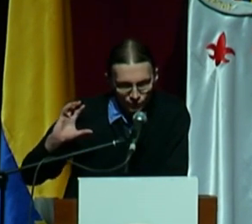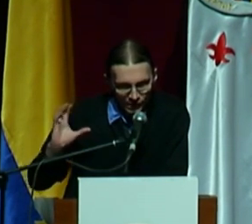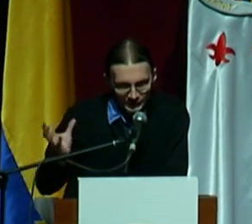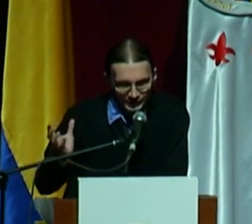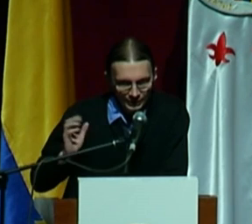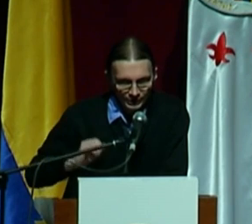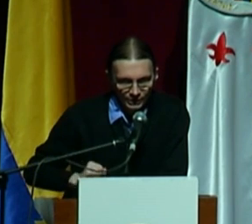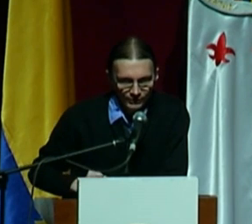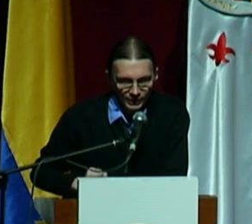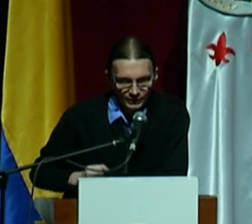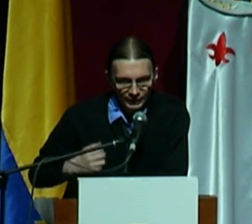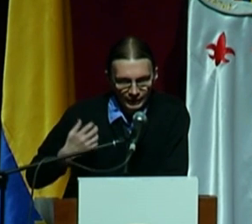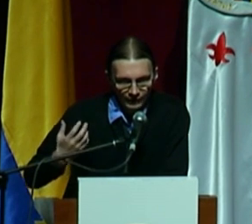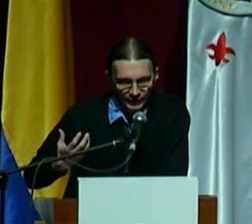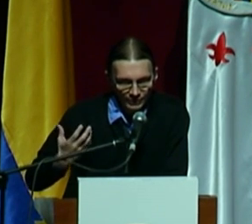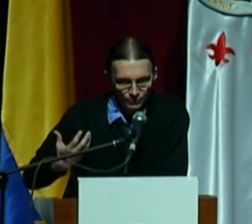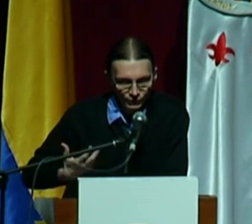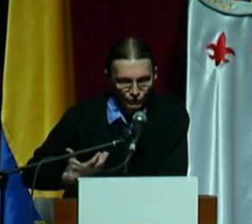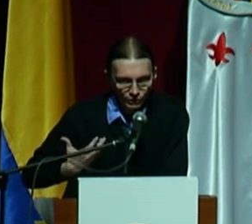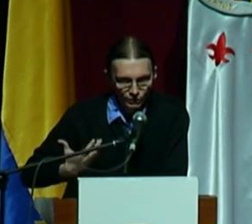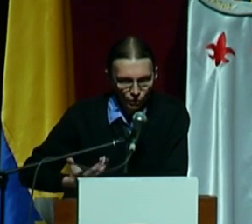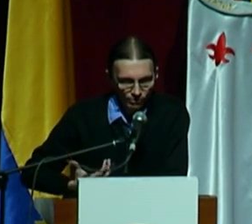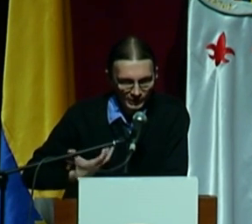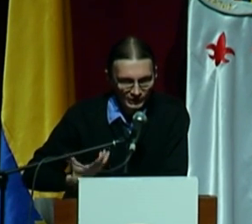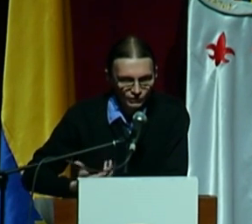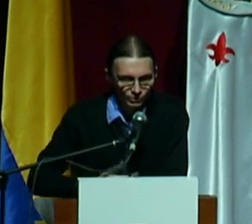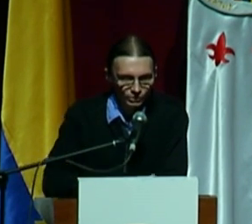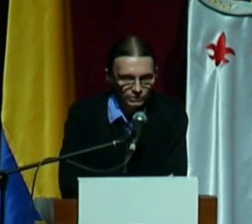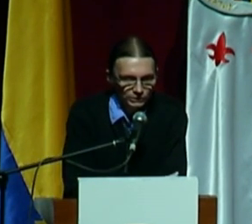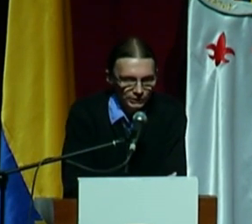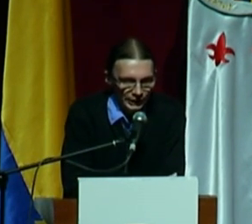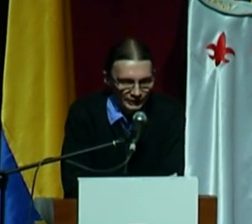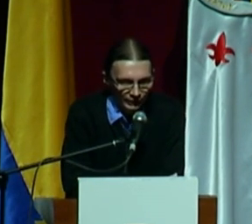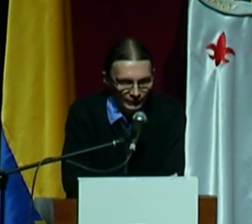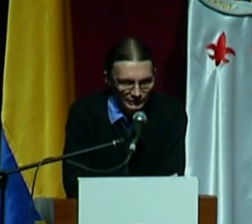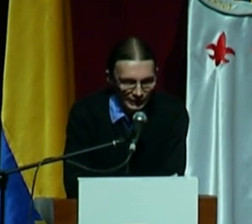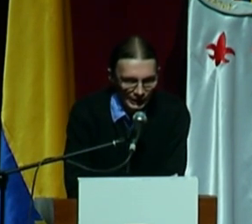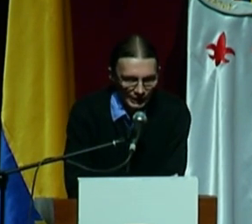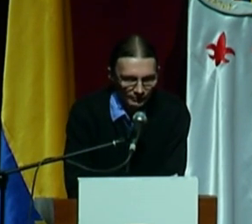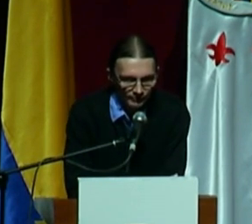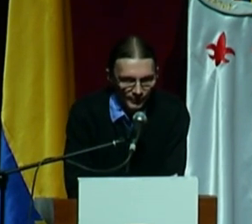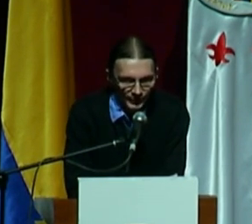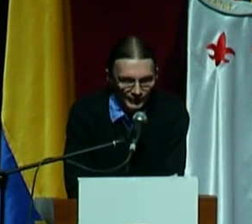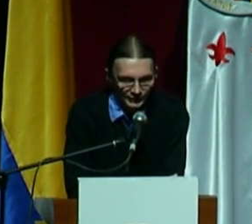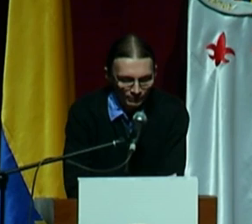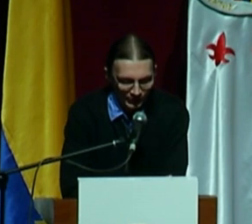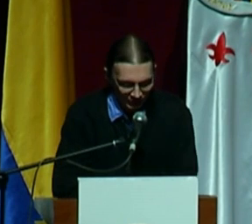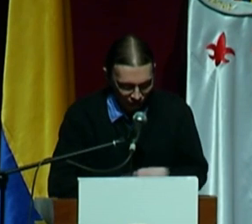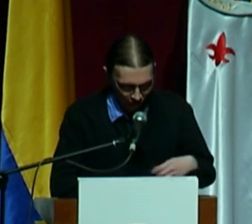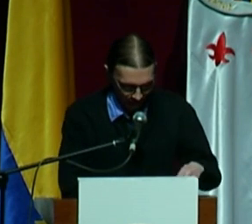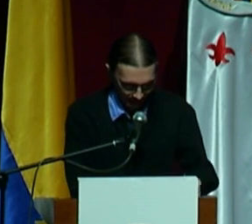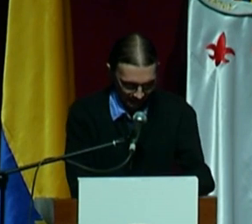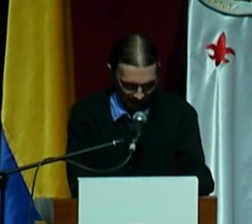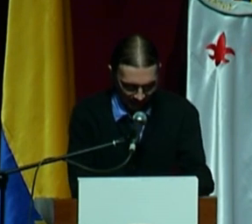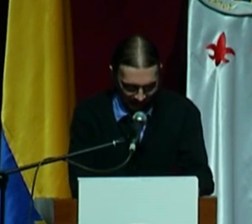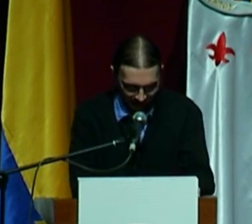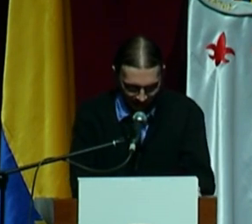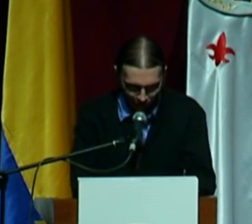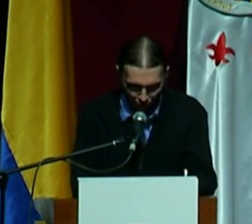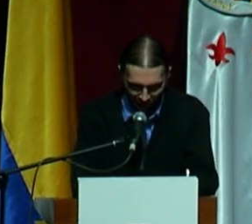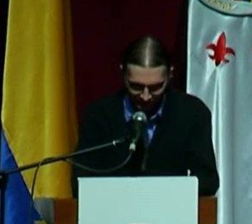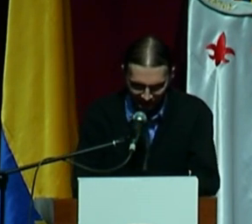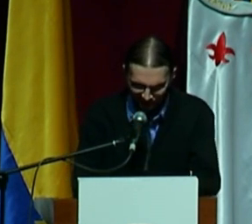la escolástica medieval, que había impuesto el dogmatismo a través de la interpretación de las